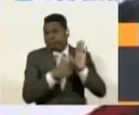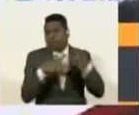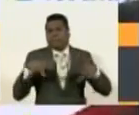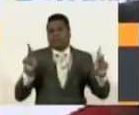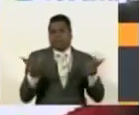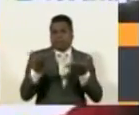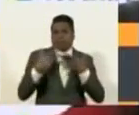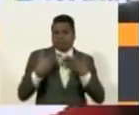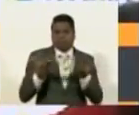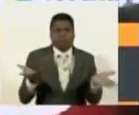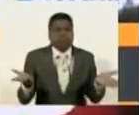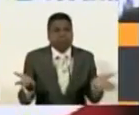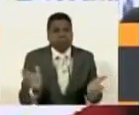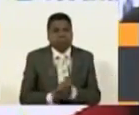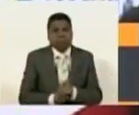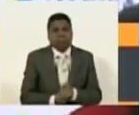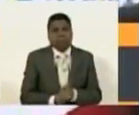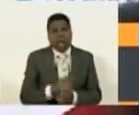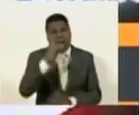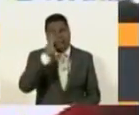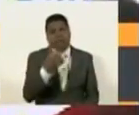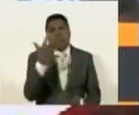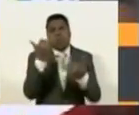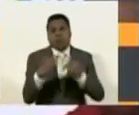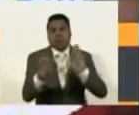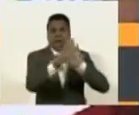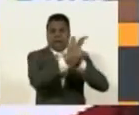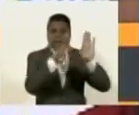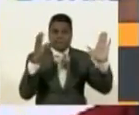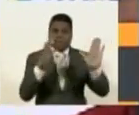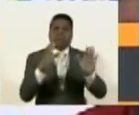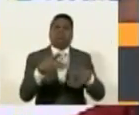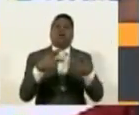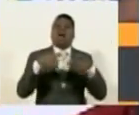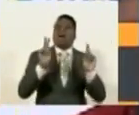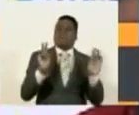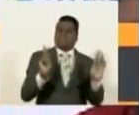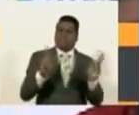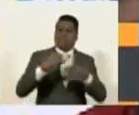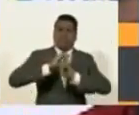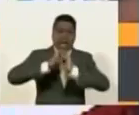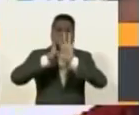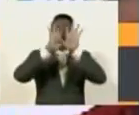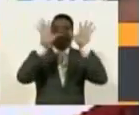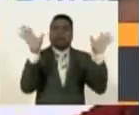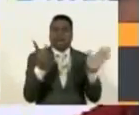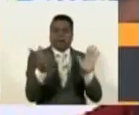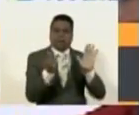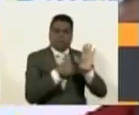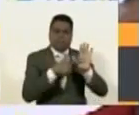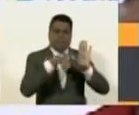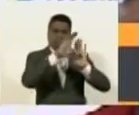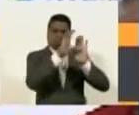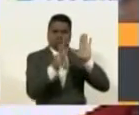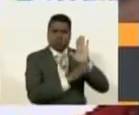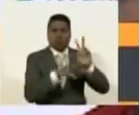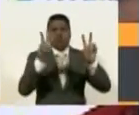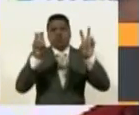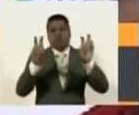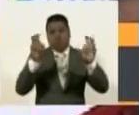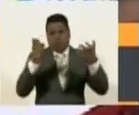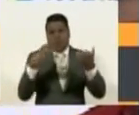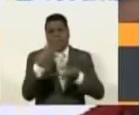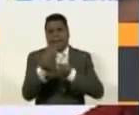año 99 dejó muy claro un capítulo para ser una constituyente. Y es de los mecanismos de esta